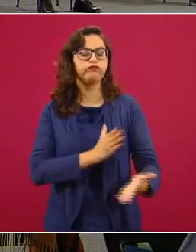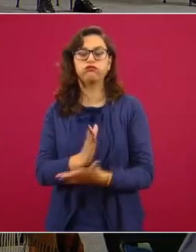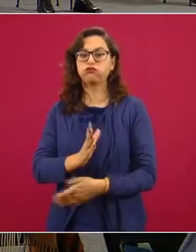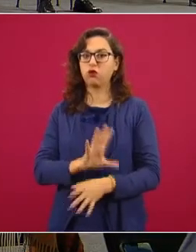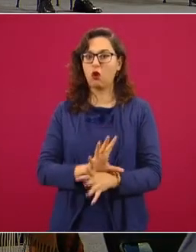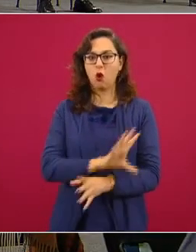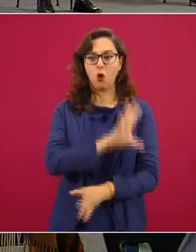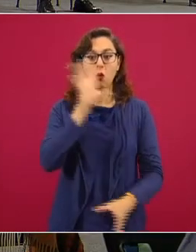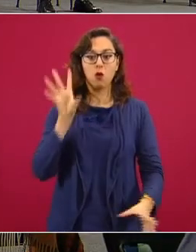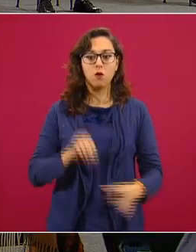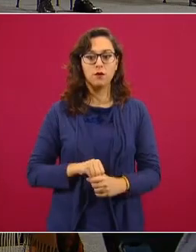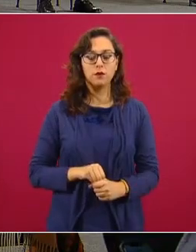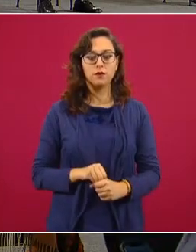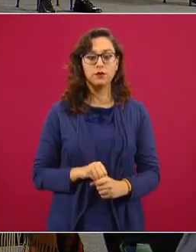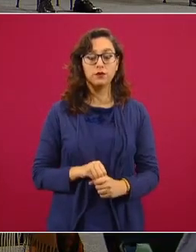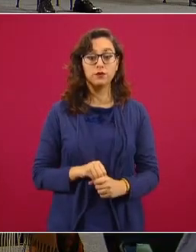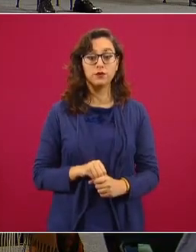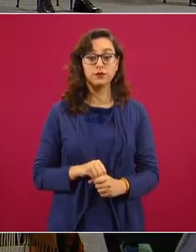Que eran las que